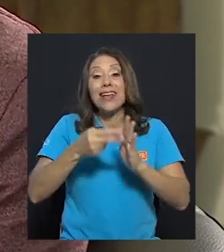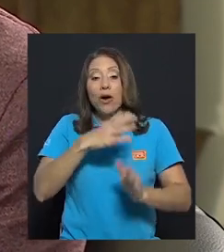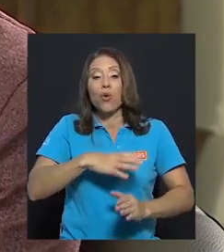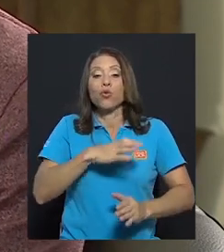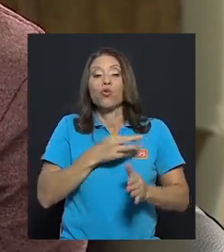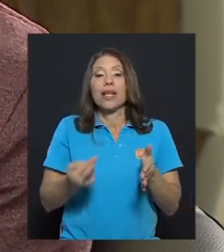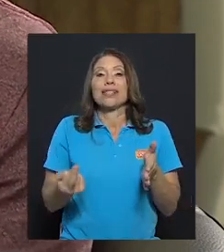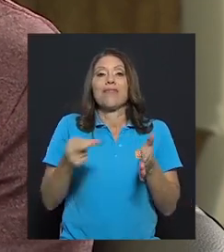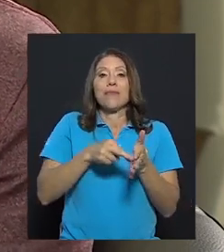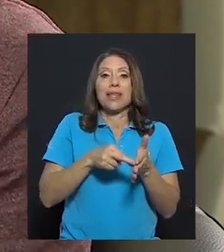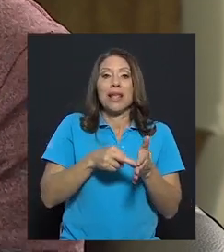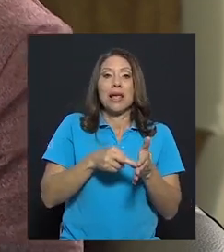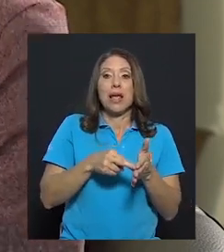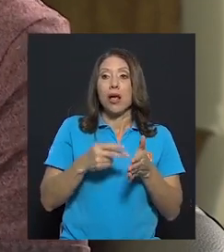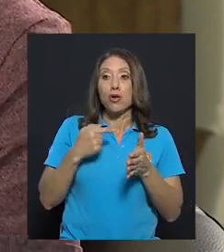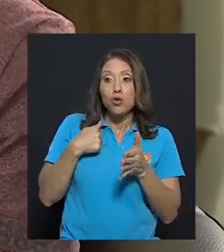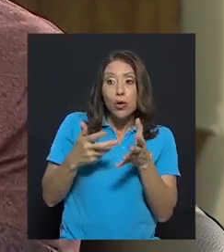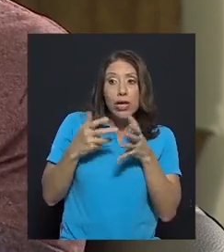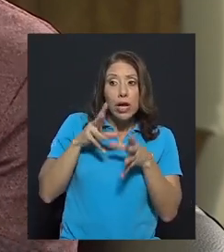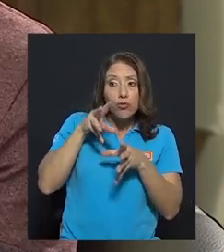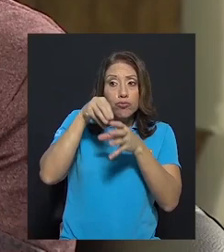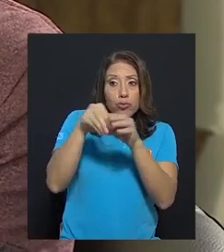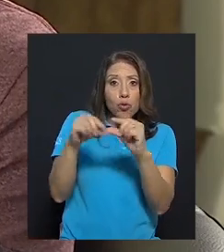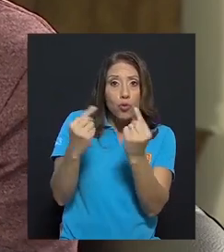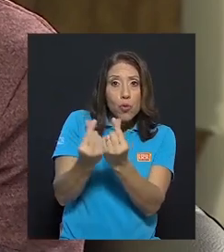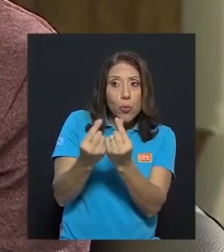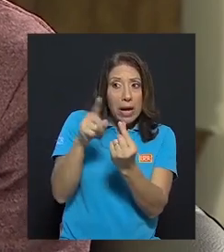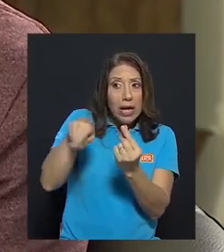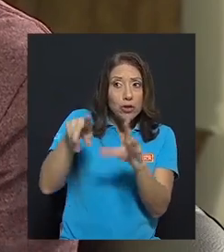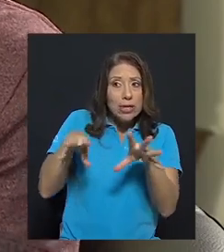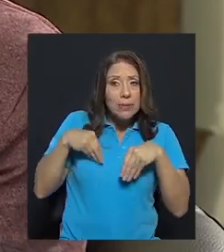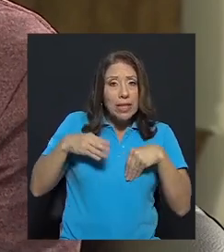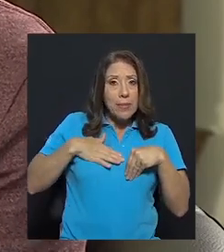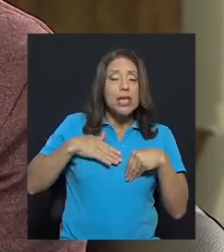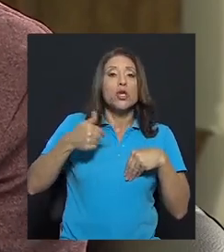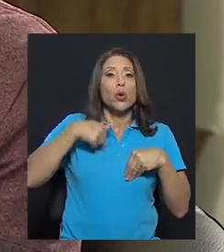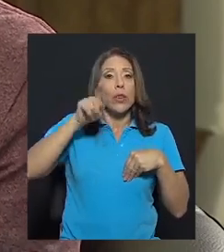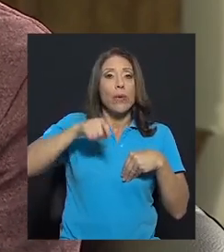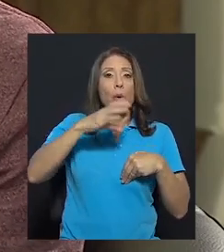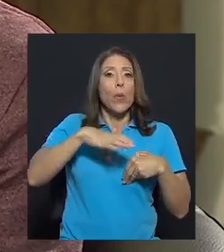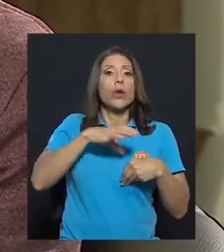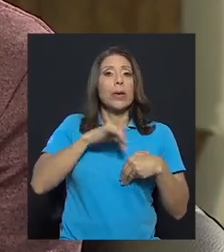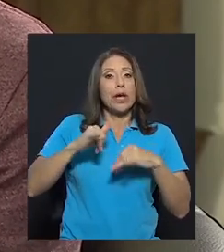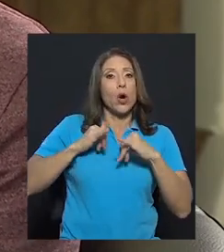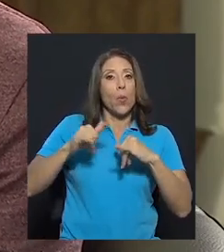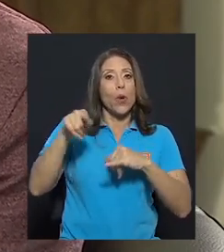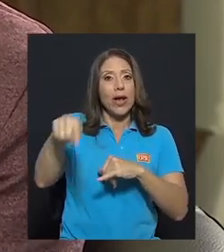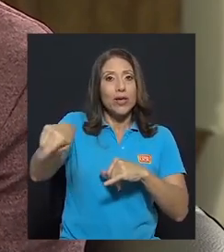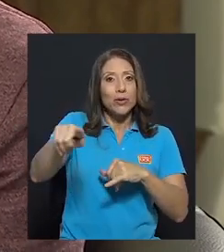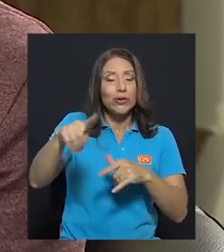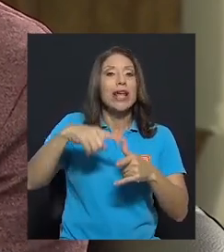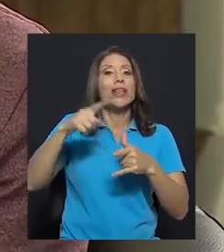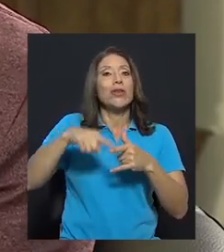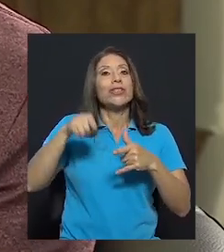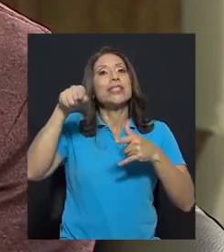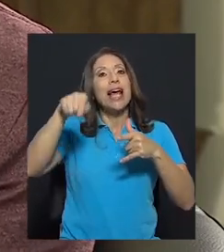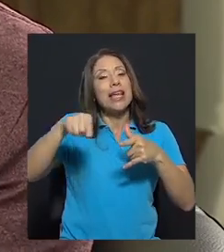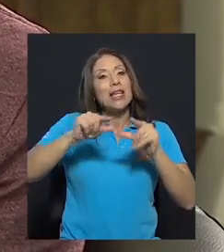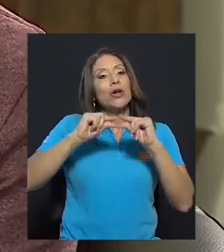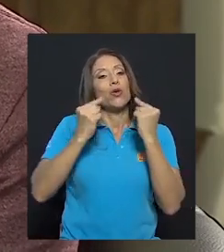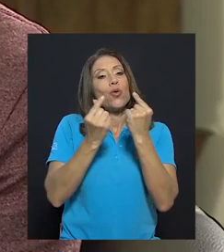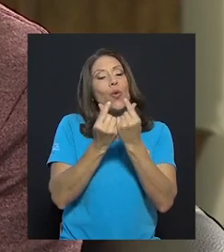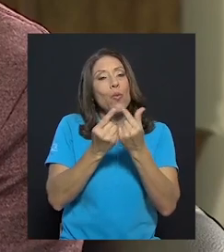mí me puedan aceptar en un grupo, yo debo comportarme como ellos. Y para comportarme como ellos, yo debo hacer... Y ya es donde se crean los grupos